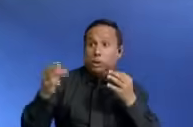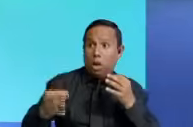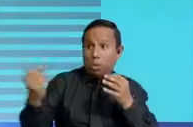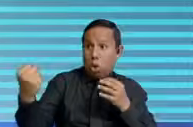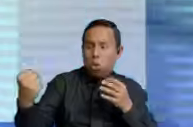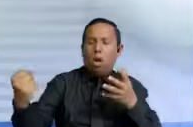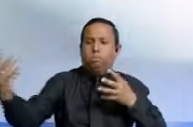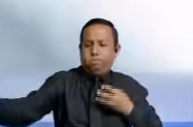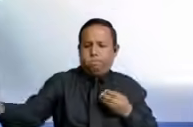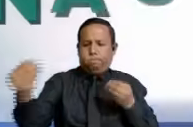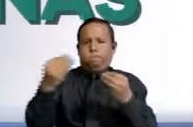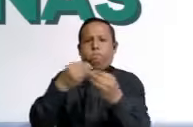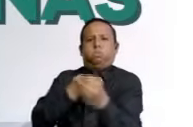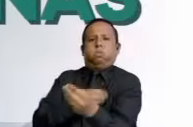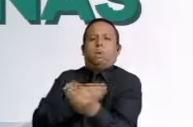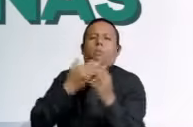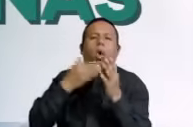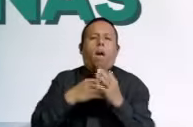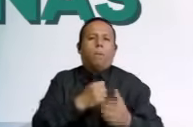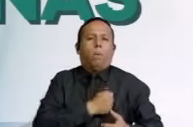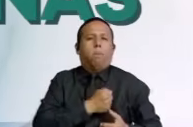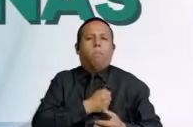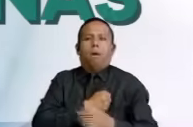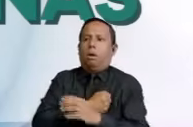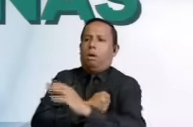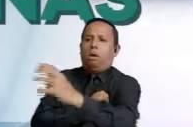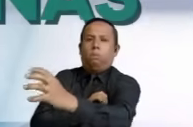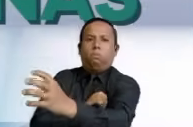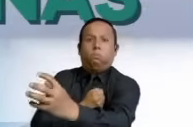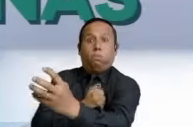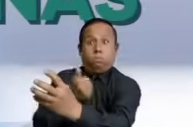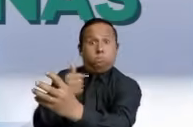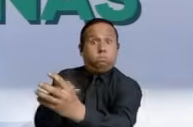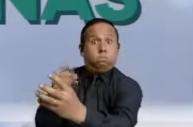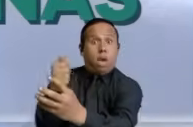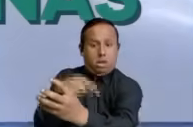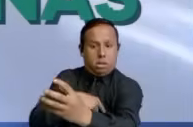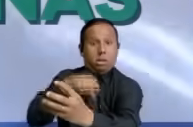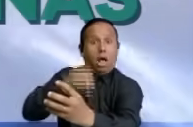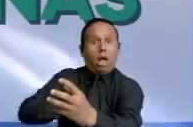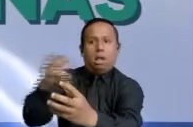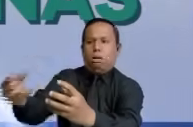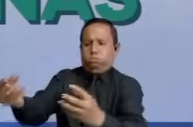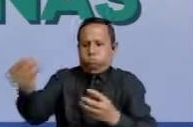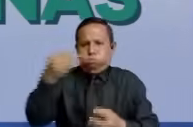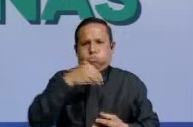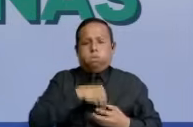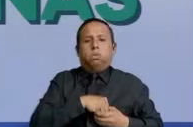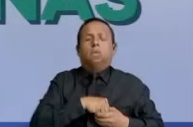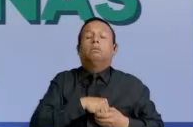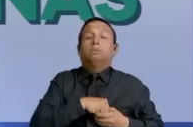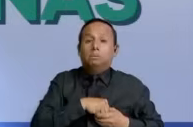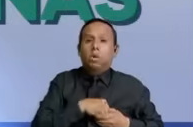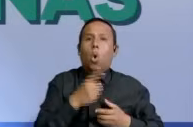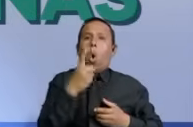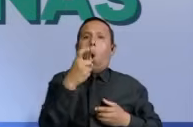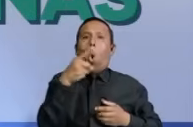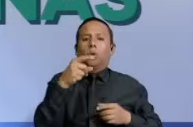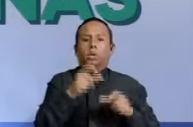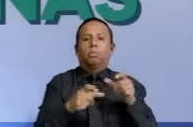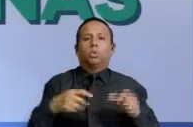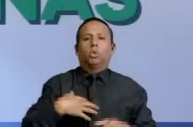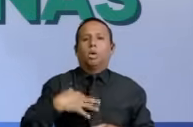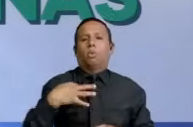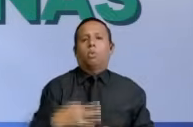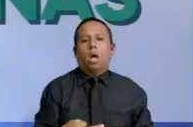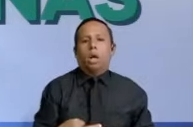en lo que va del año el hospital Guayaquil ha entregado al país 11 donadores con lo que se logró salvar la vida de 80